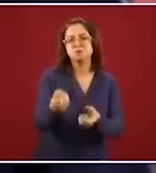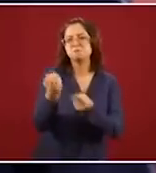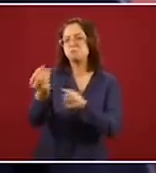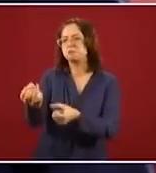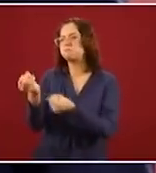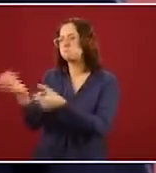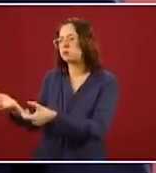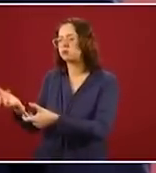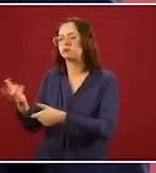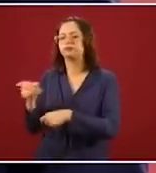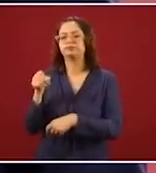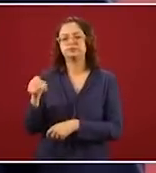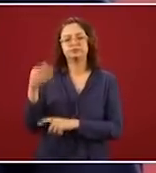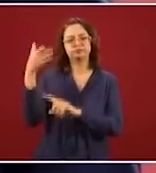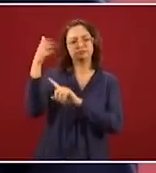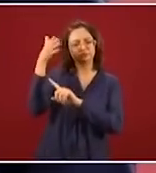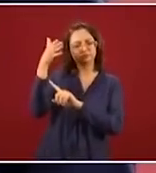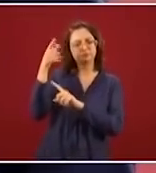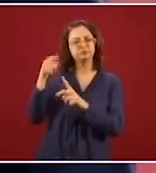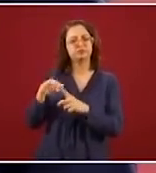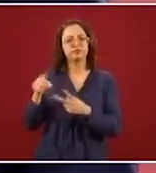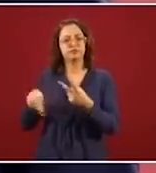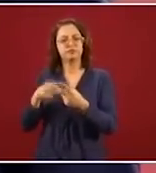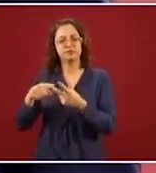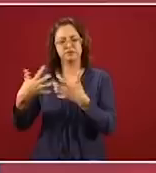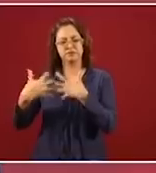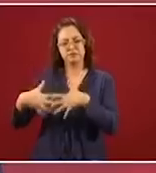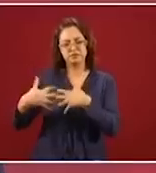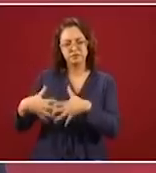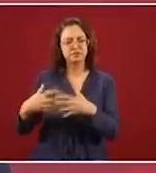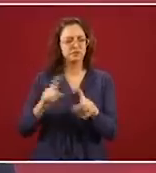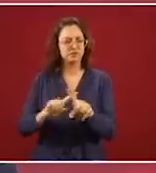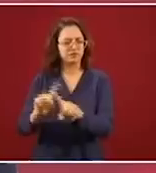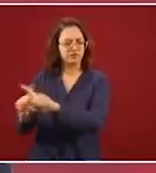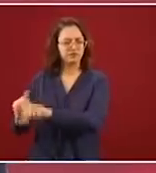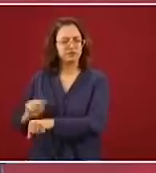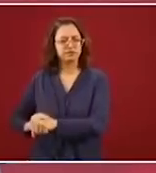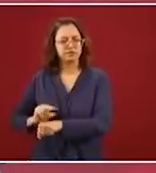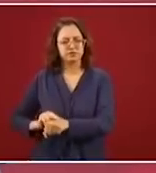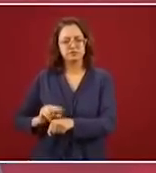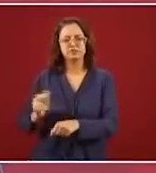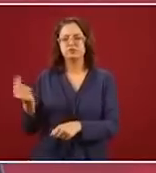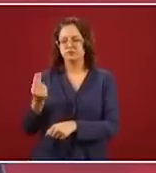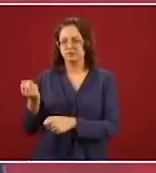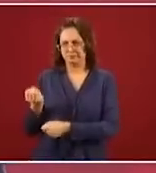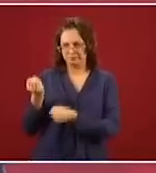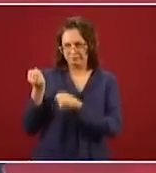las ambulancias y los equipos médicos, pero